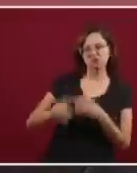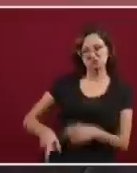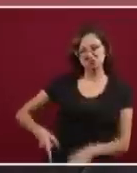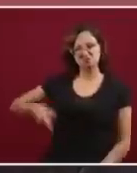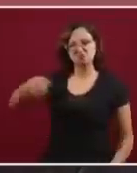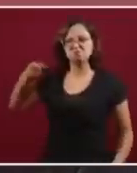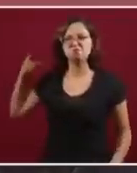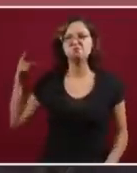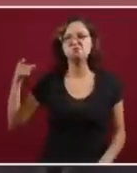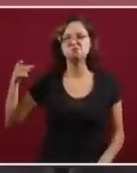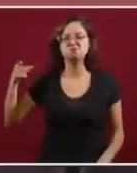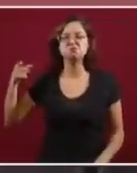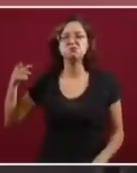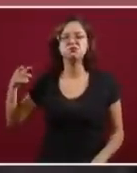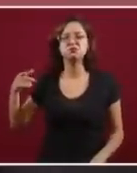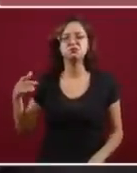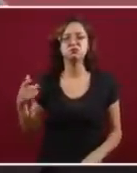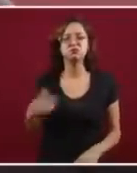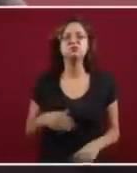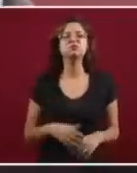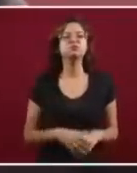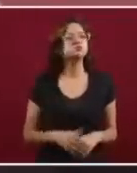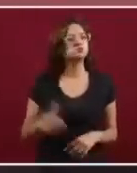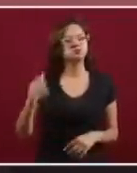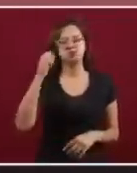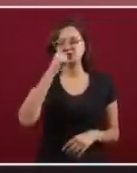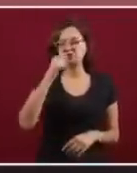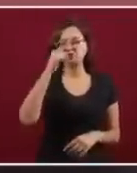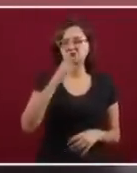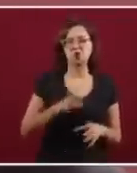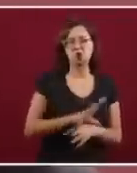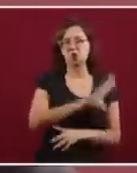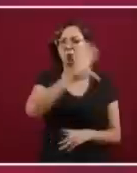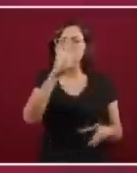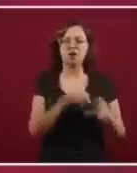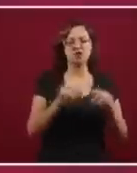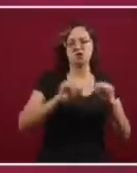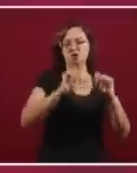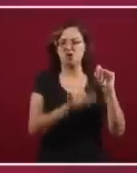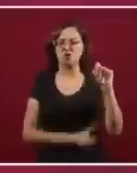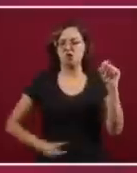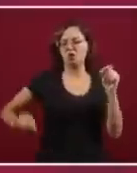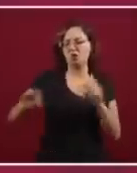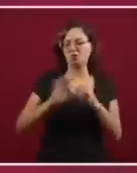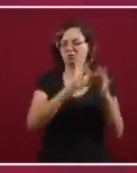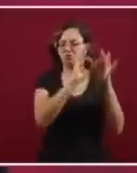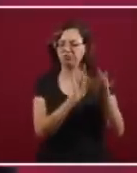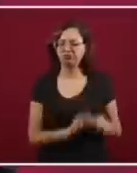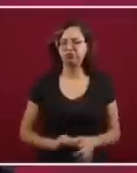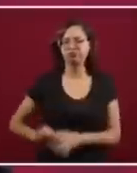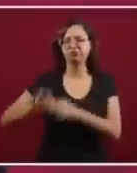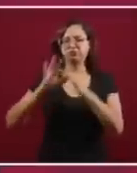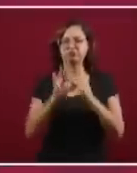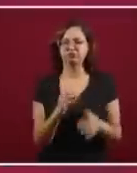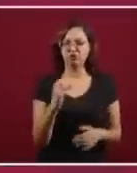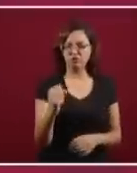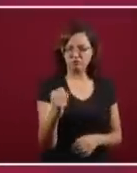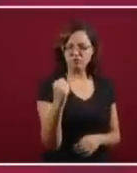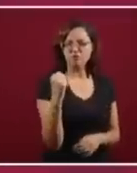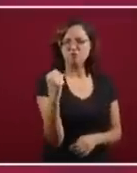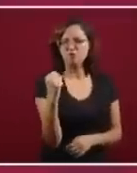o adversarios que sea vamos a usar toda la fuerza del estado la razón de